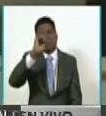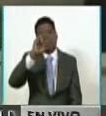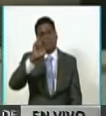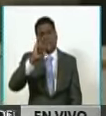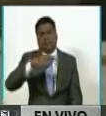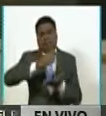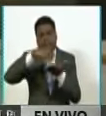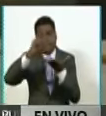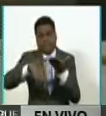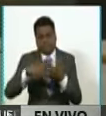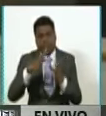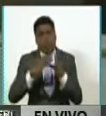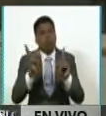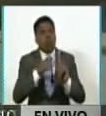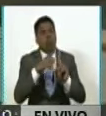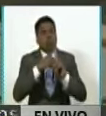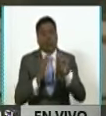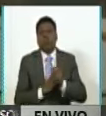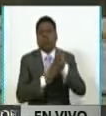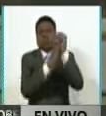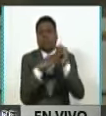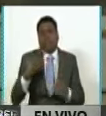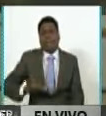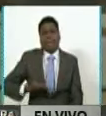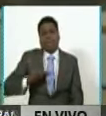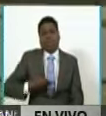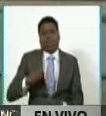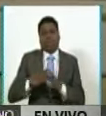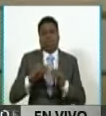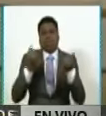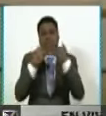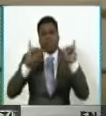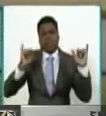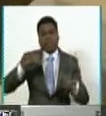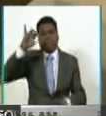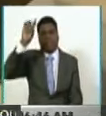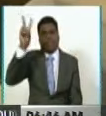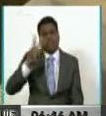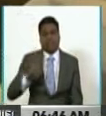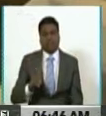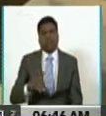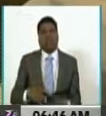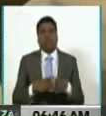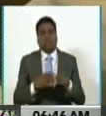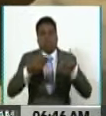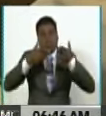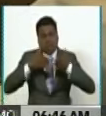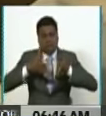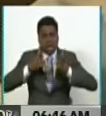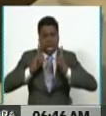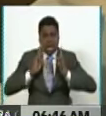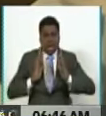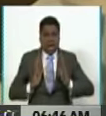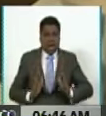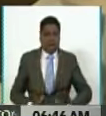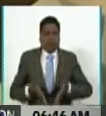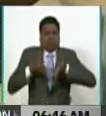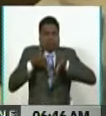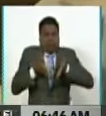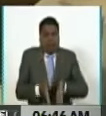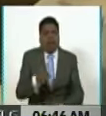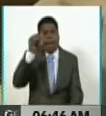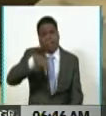honores a uno de los líderes populares más importantes de la independencia de Venezuela. Sus restos reposan acá en el Panteón Nacional en Caracas